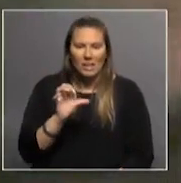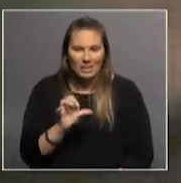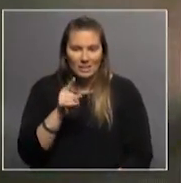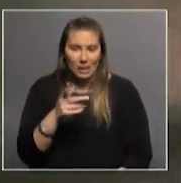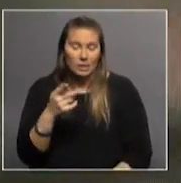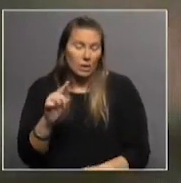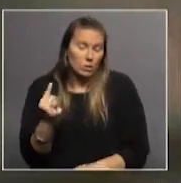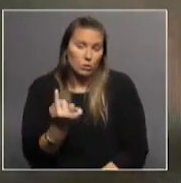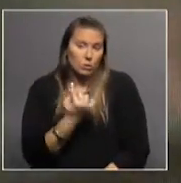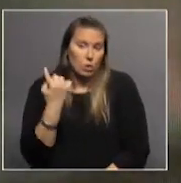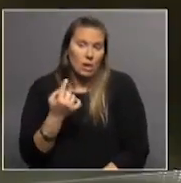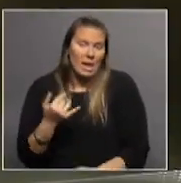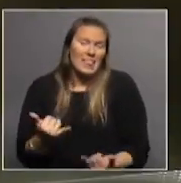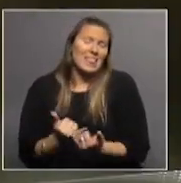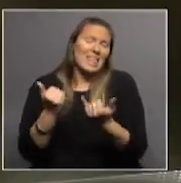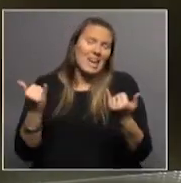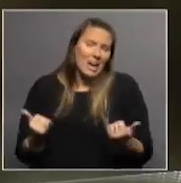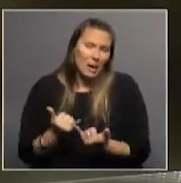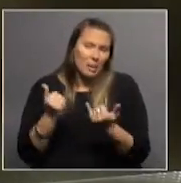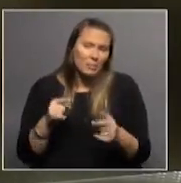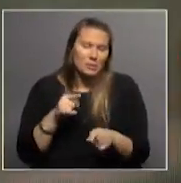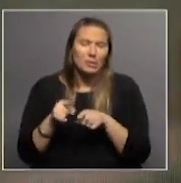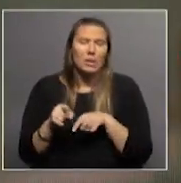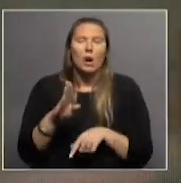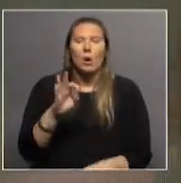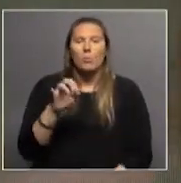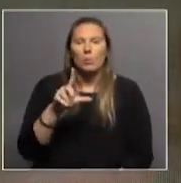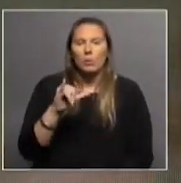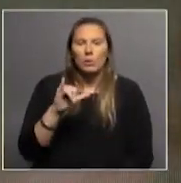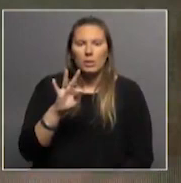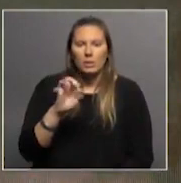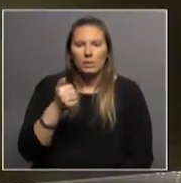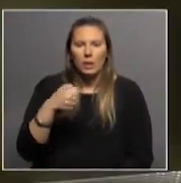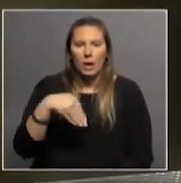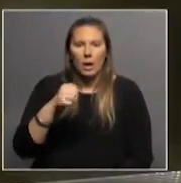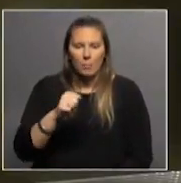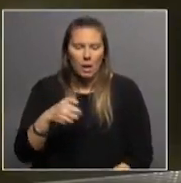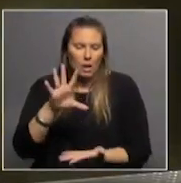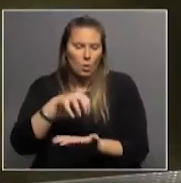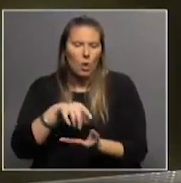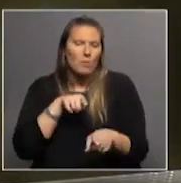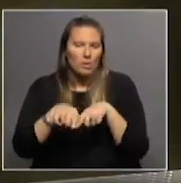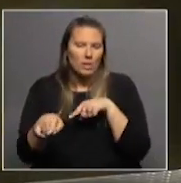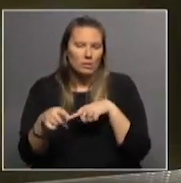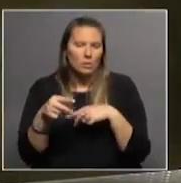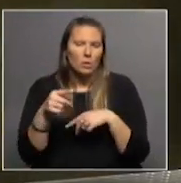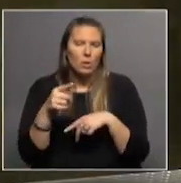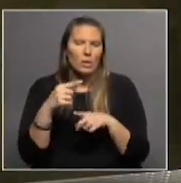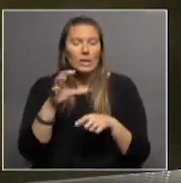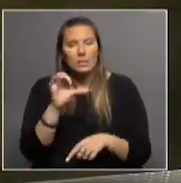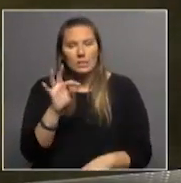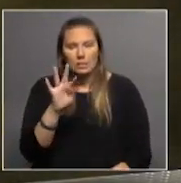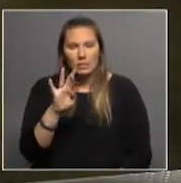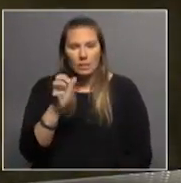sola después de tanto tiempo habías hecho el streaming en el poli te ama pero no no no es lo mismo es lo mismo claro lo que tuvo él es el